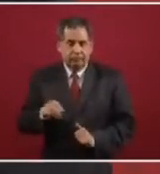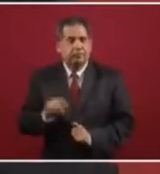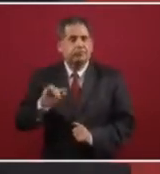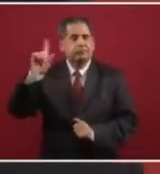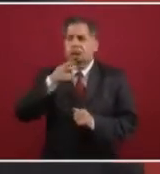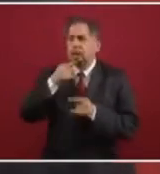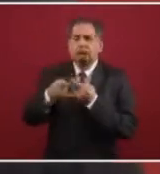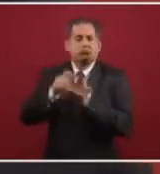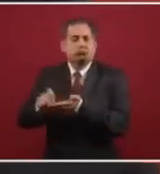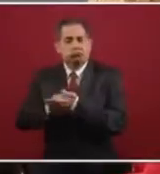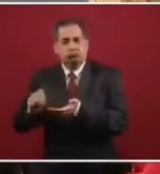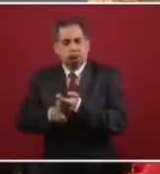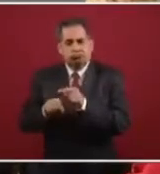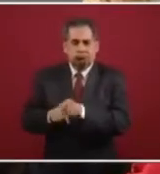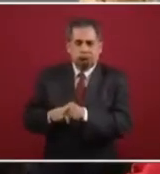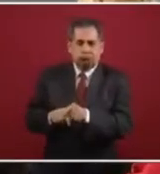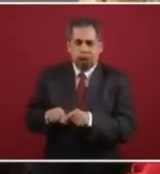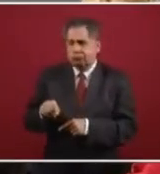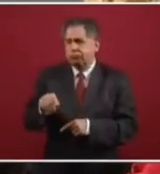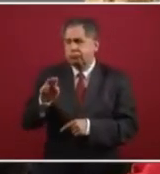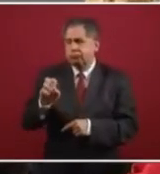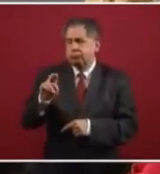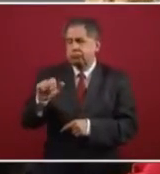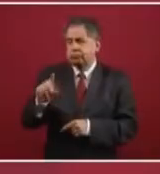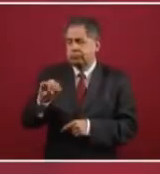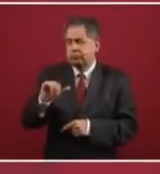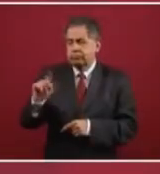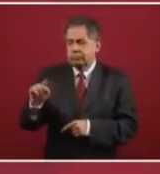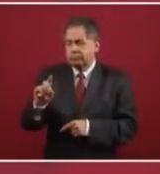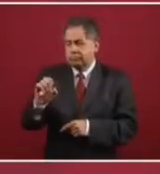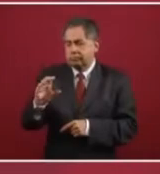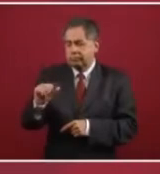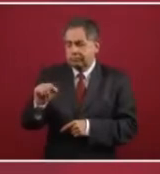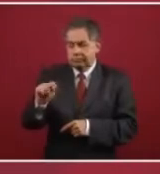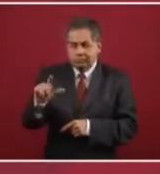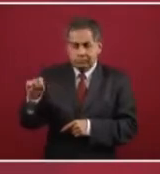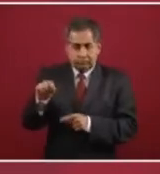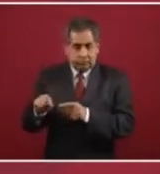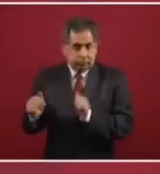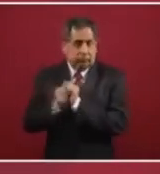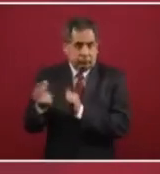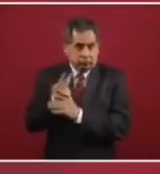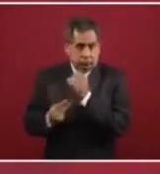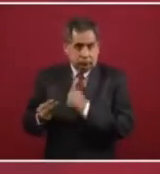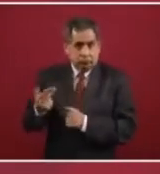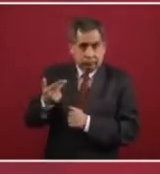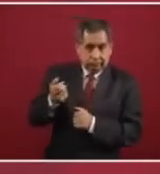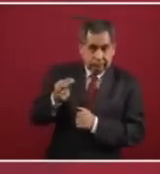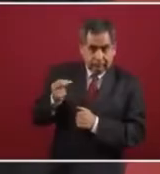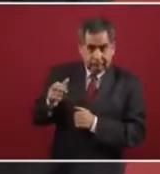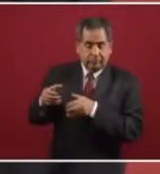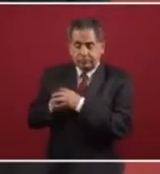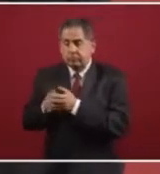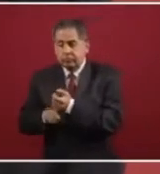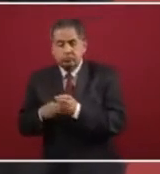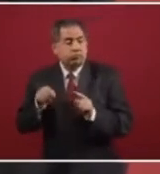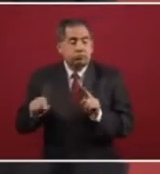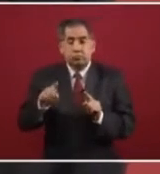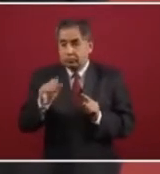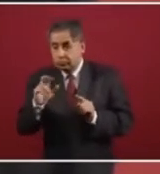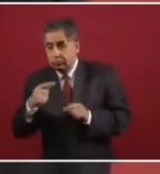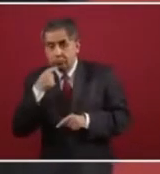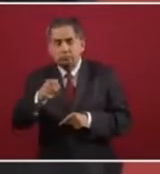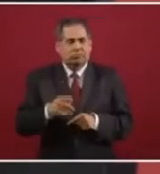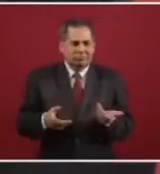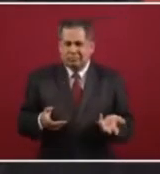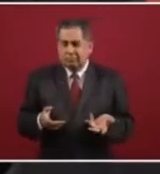famoso historiador Bernal Díaz del Castillo, que llegó con él, denunció